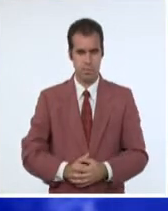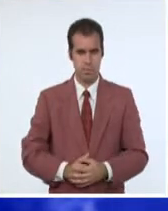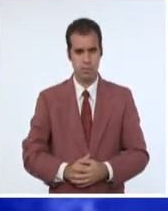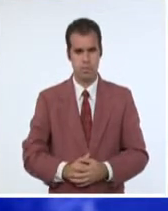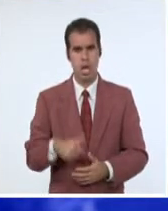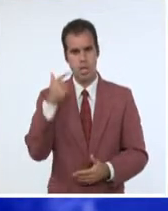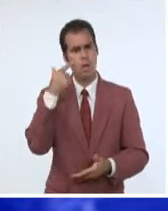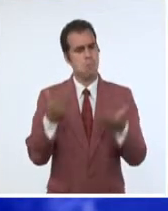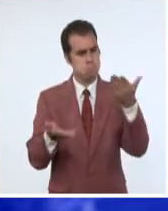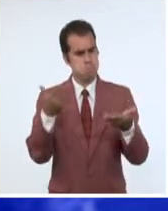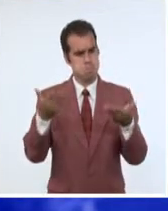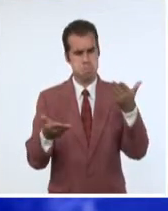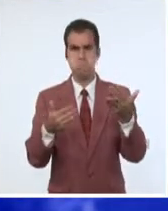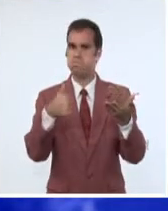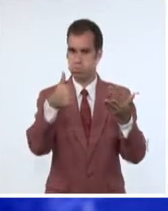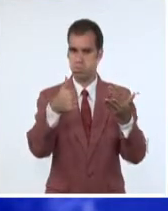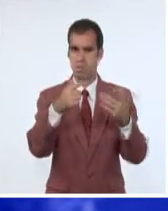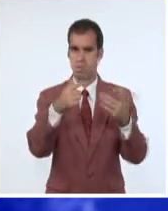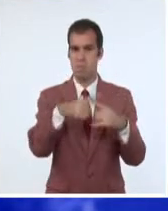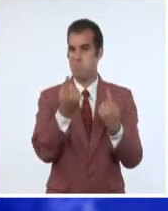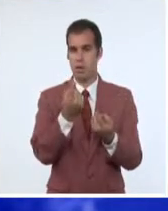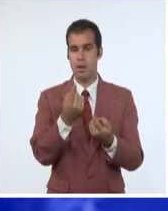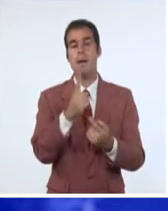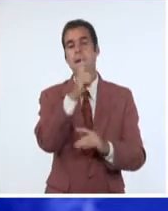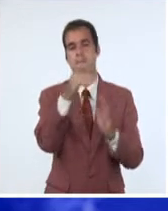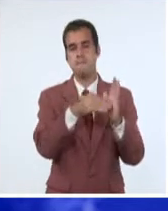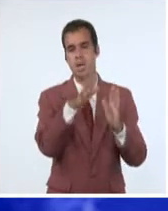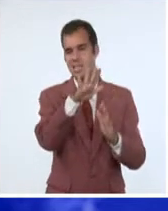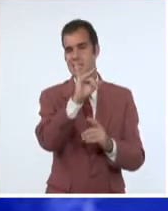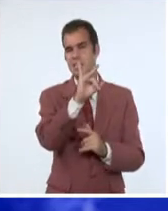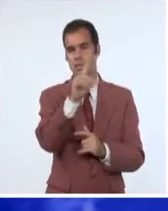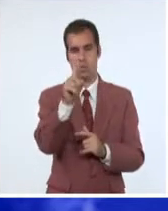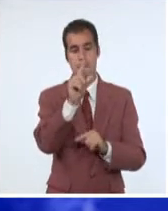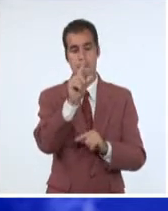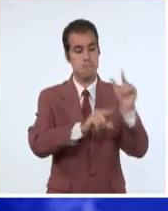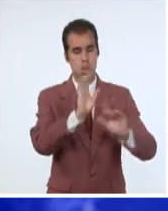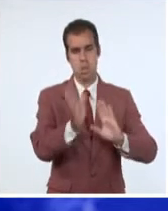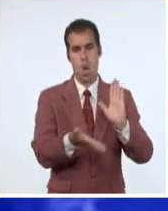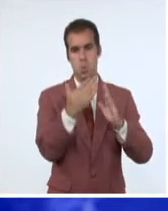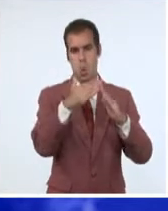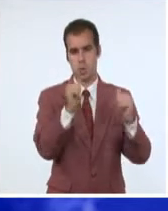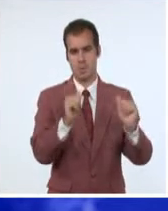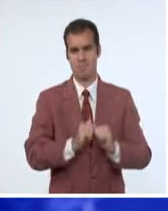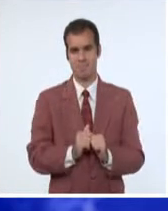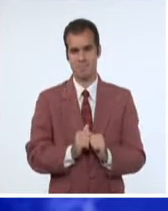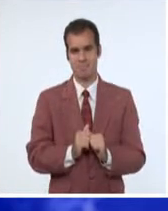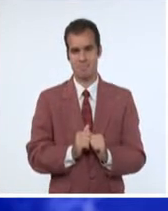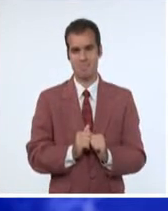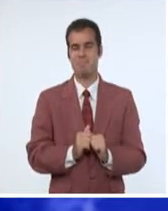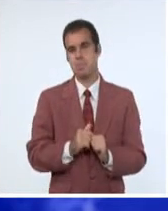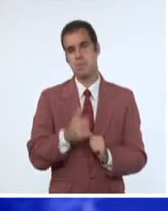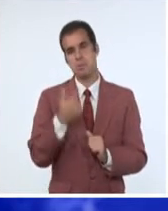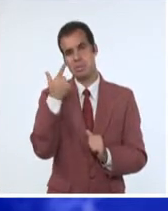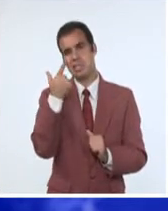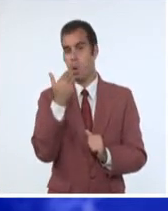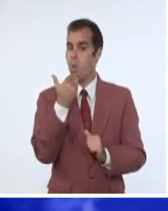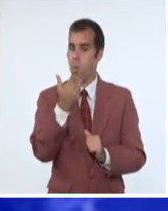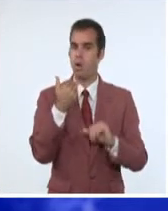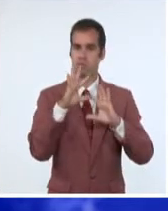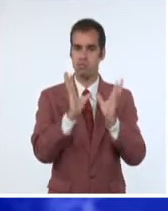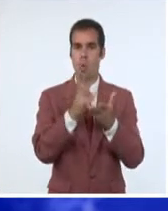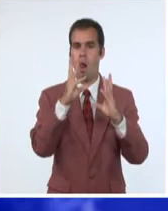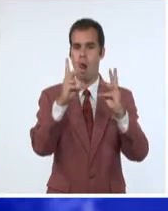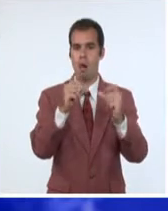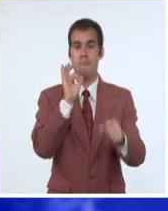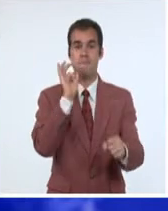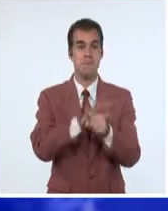positivo, pues 1.571 personas recibieron el alta clínica. Sin duda son esperanzadores los resultados a